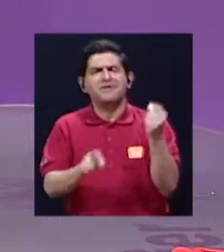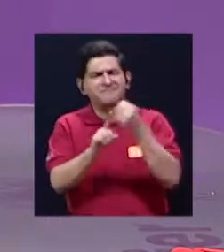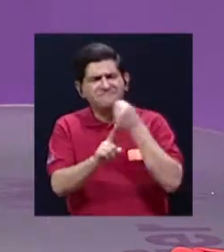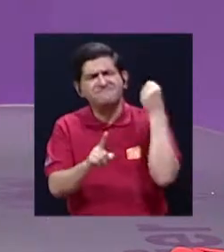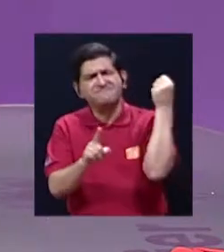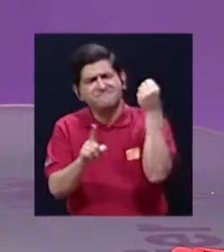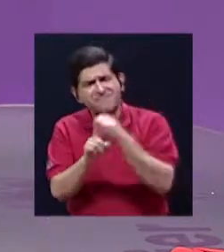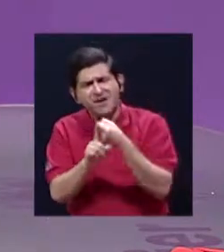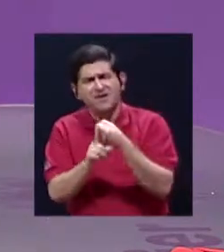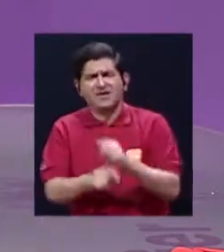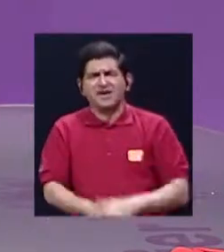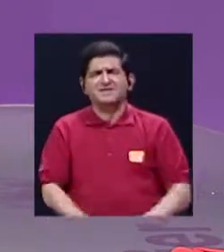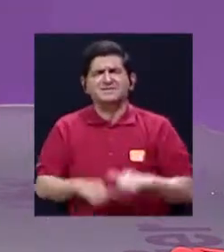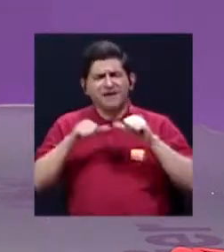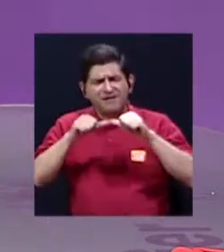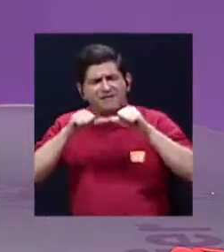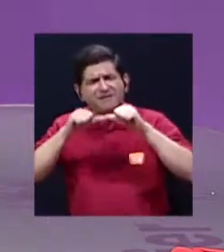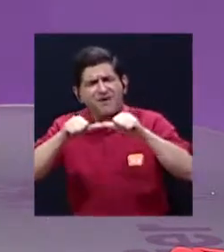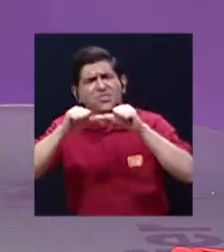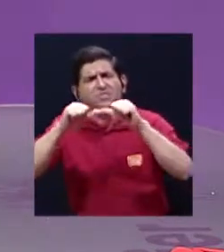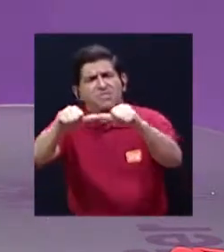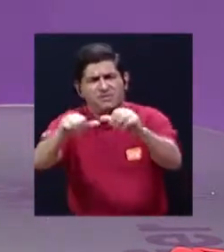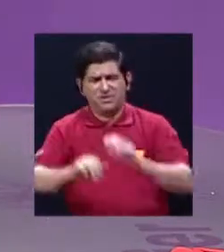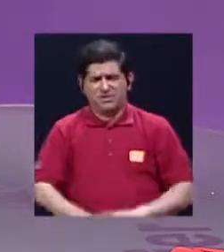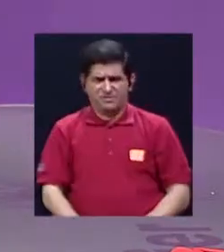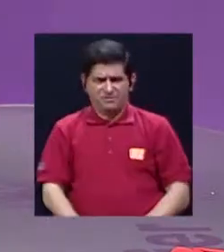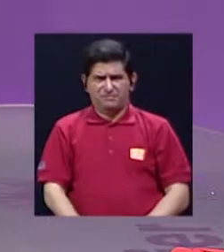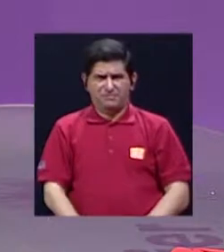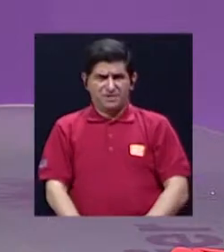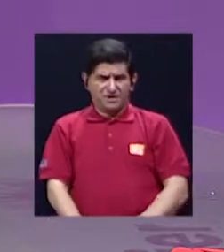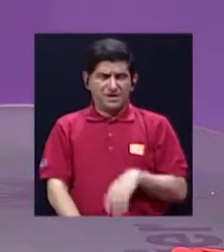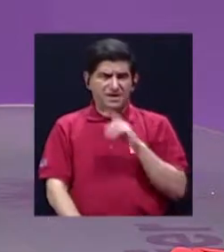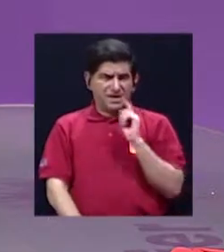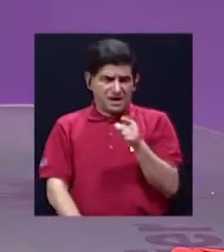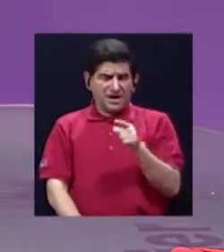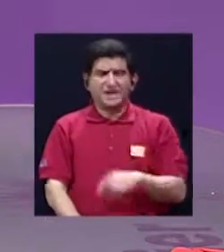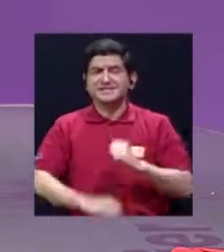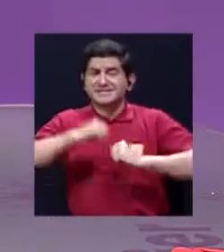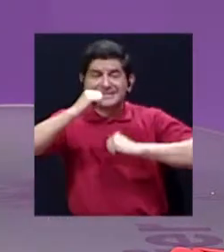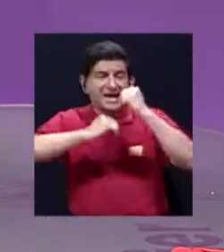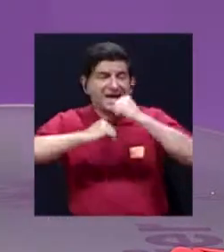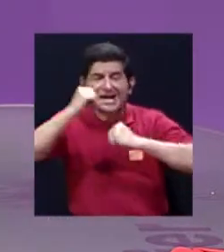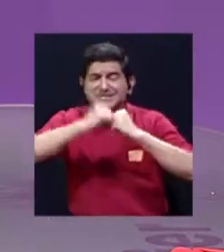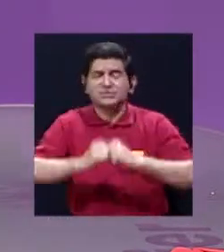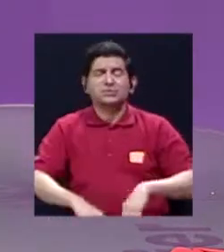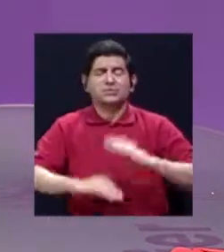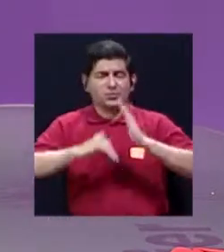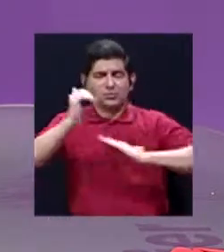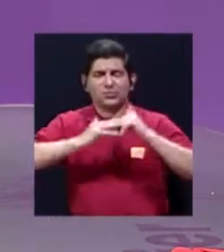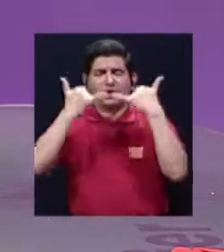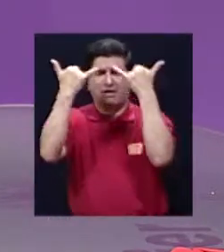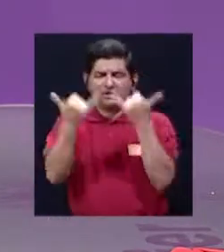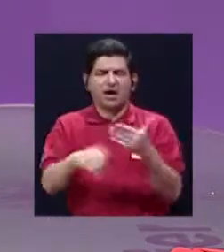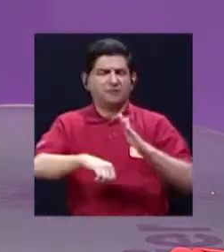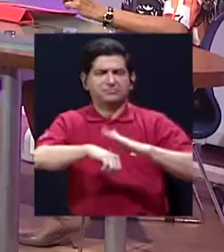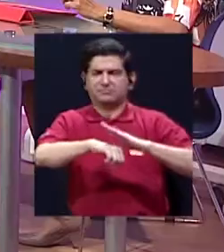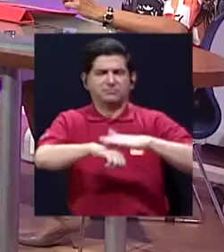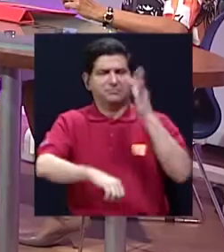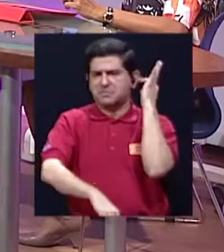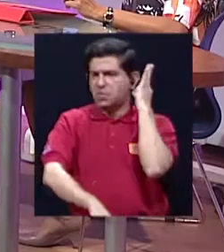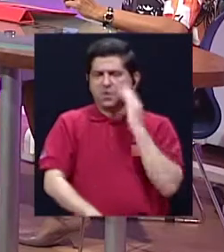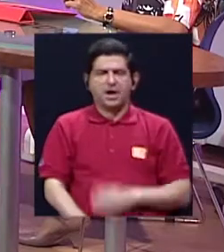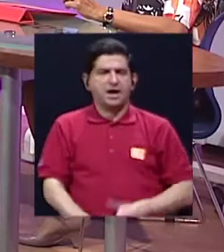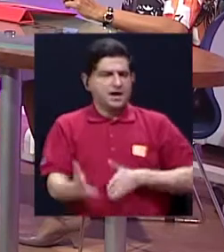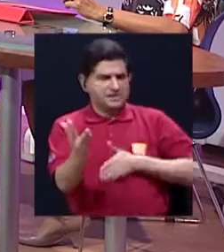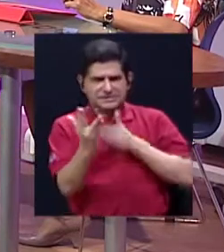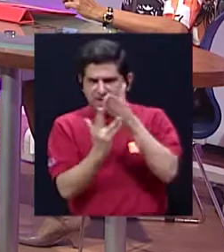sistemática, ¿verdad? Es una estructura que se ha construido para no permitir a las mujeres